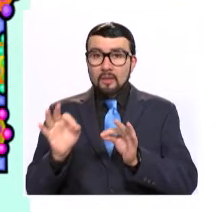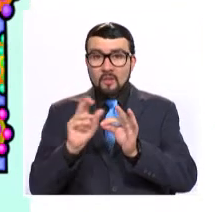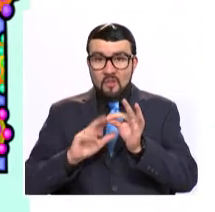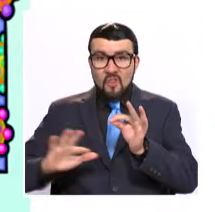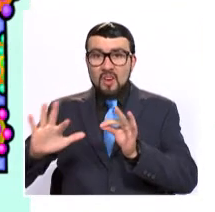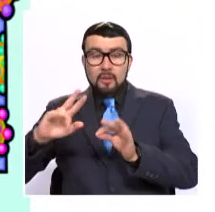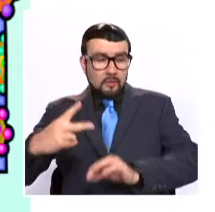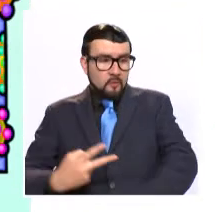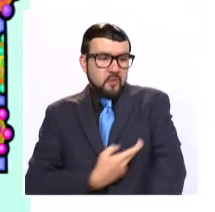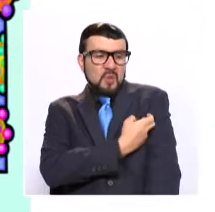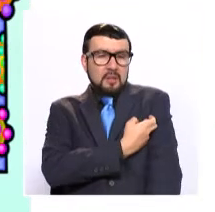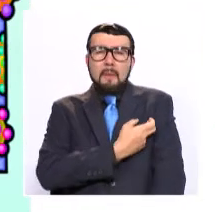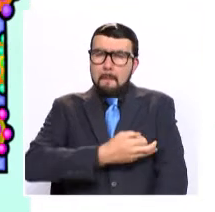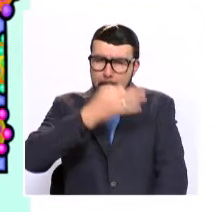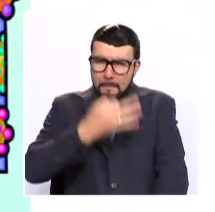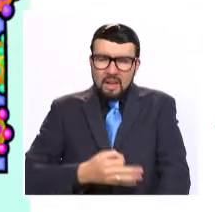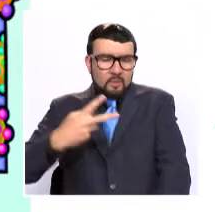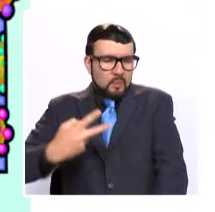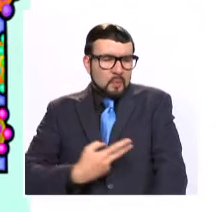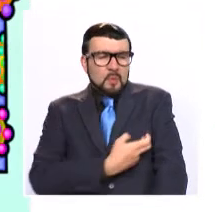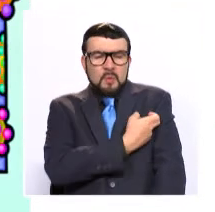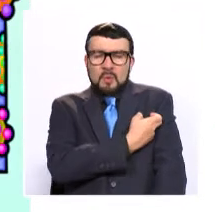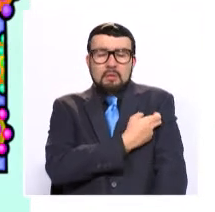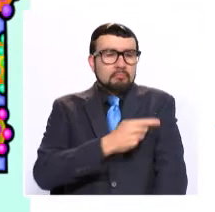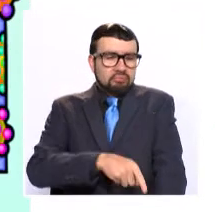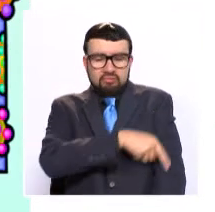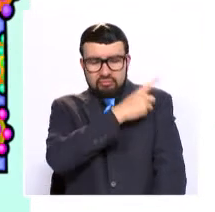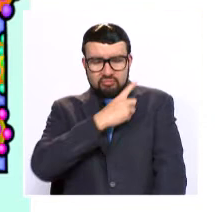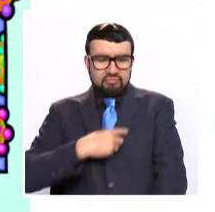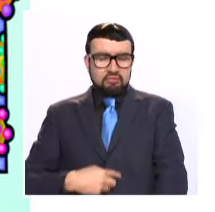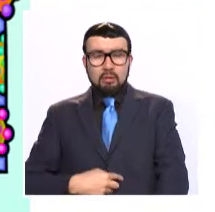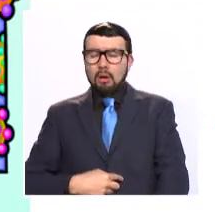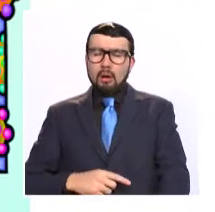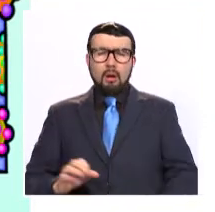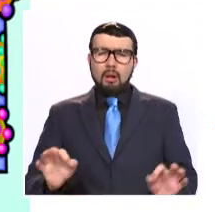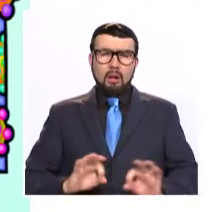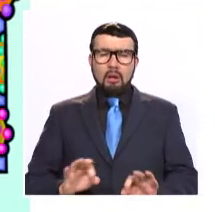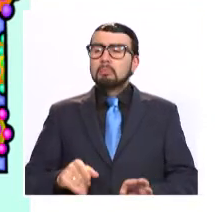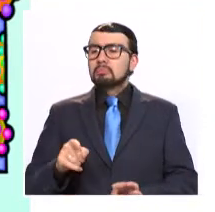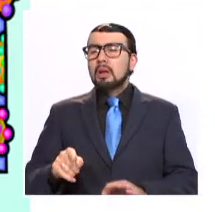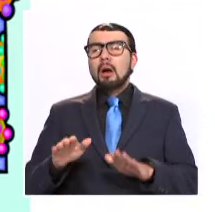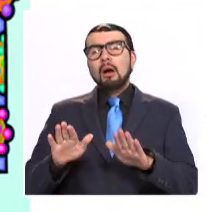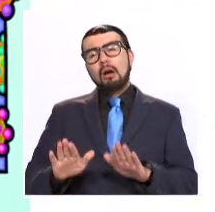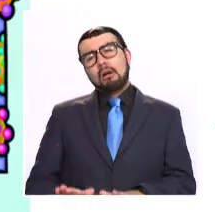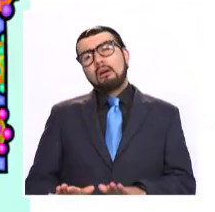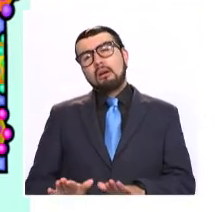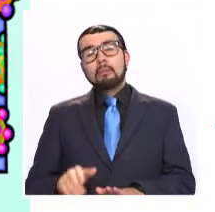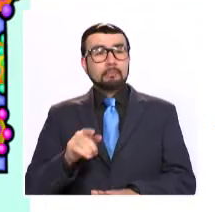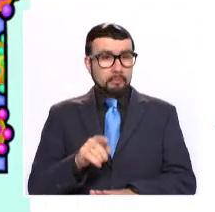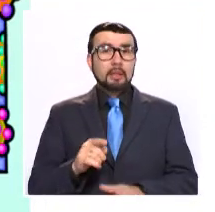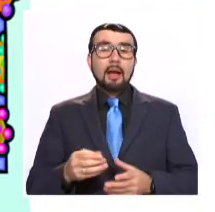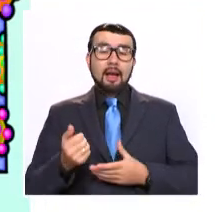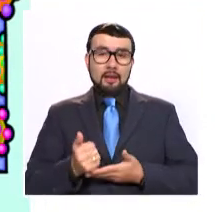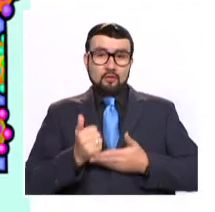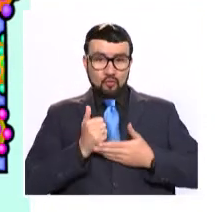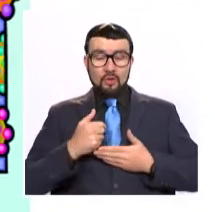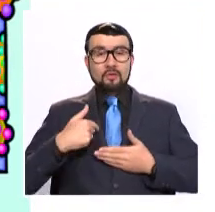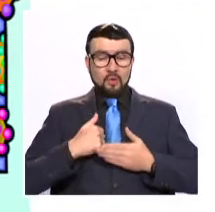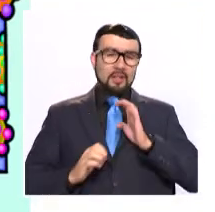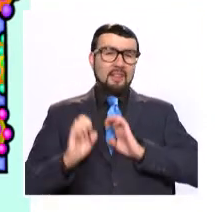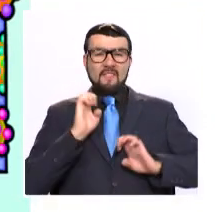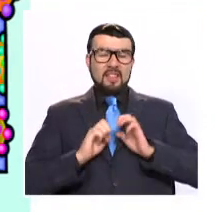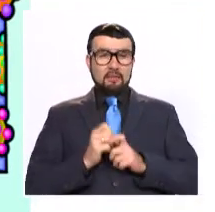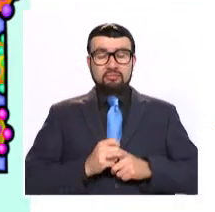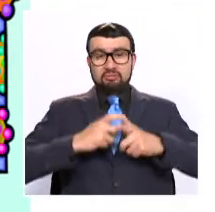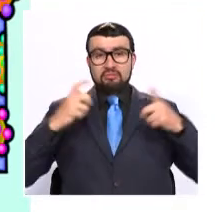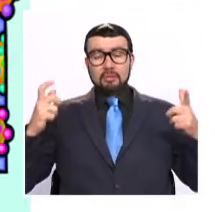que está plenamente con todos sus mecanismos de virulencia, sino que ya está inactivado y lo que va a generar es defensa. María Teresa, vemos en